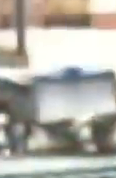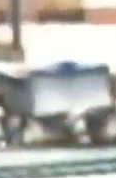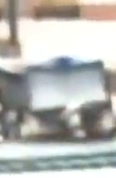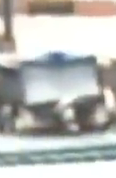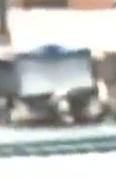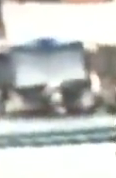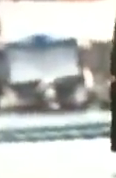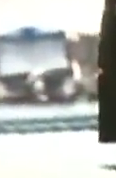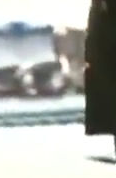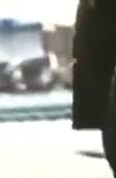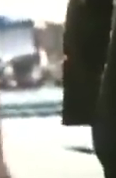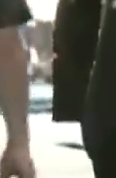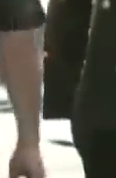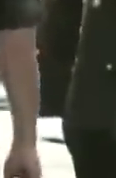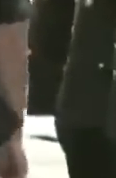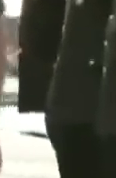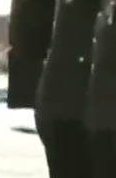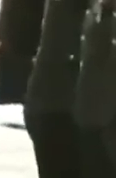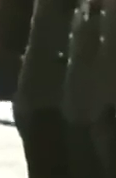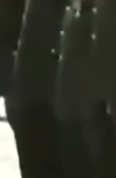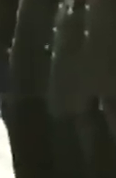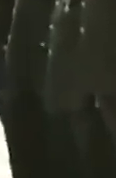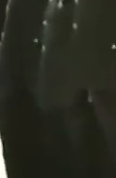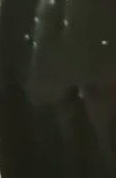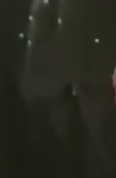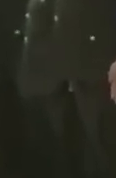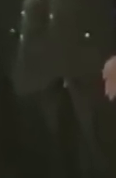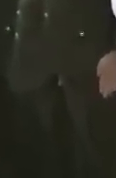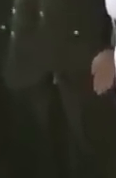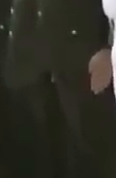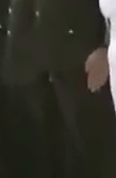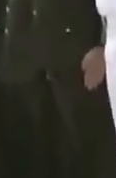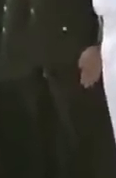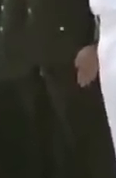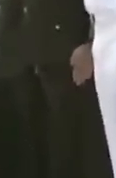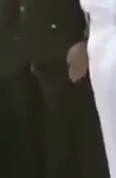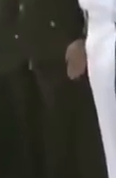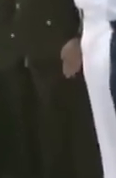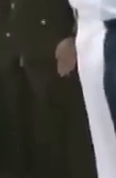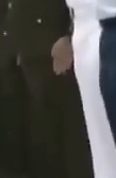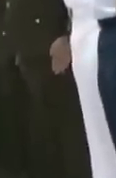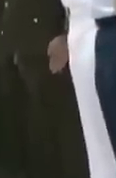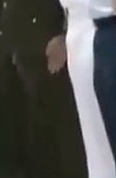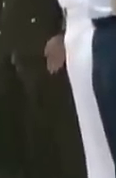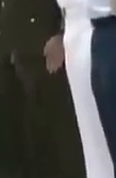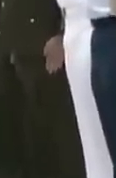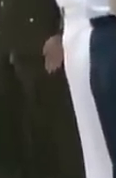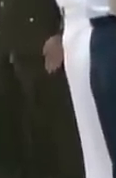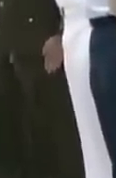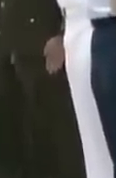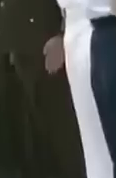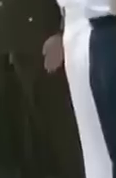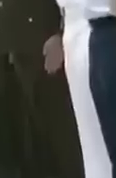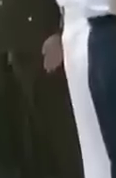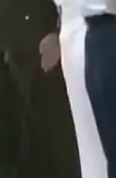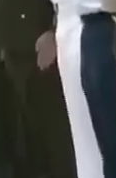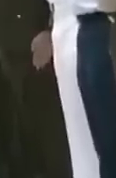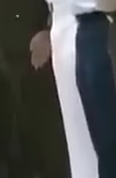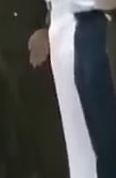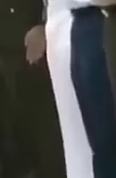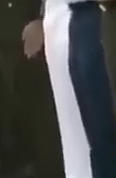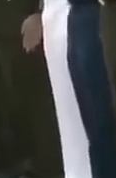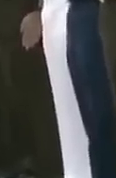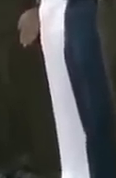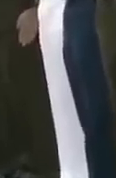el presidente de la República Bolivariana de Venezuela y comandante en jefe de la Fuerza Armada Nacional Bolivariana, Nicolás Maduro Moros, para liderar